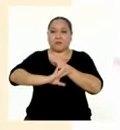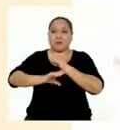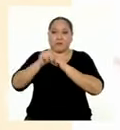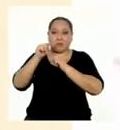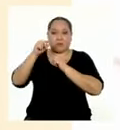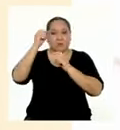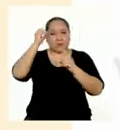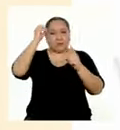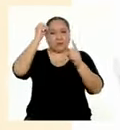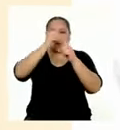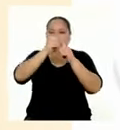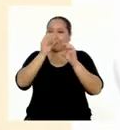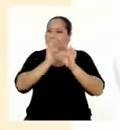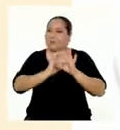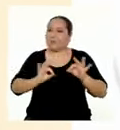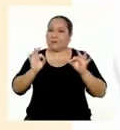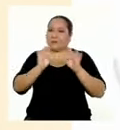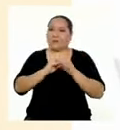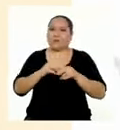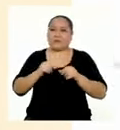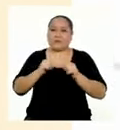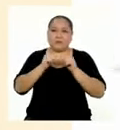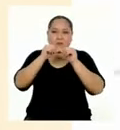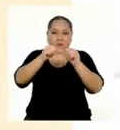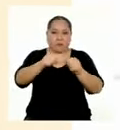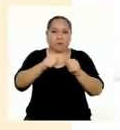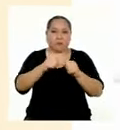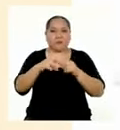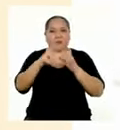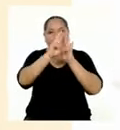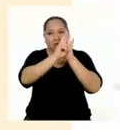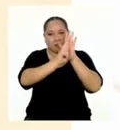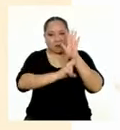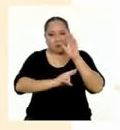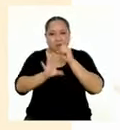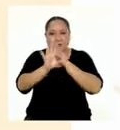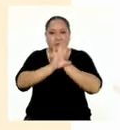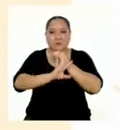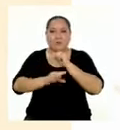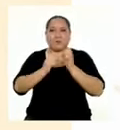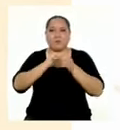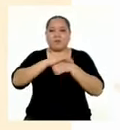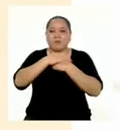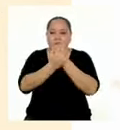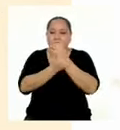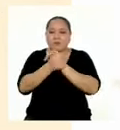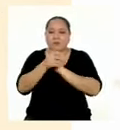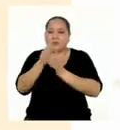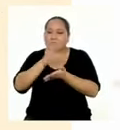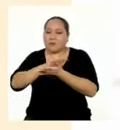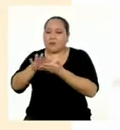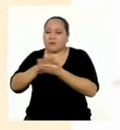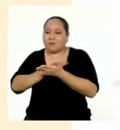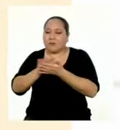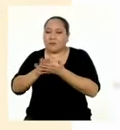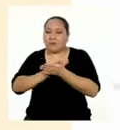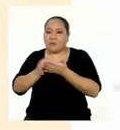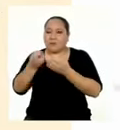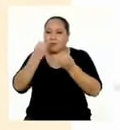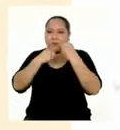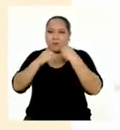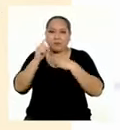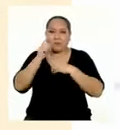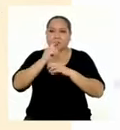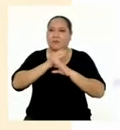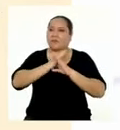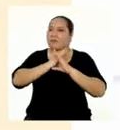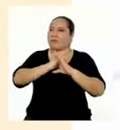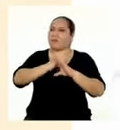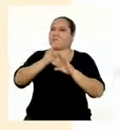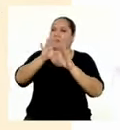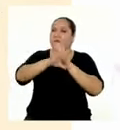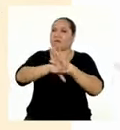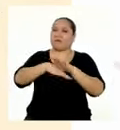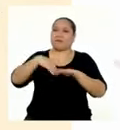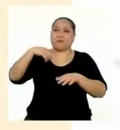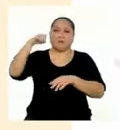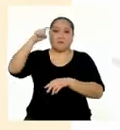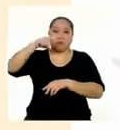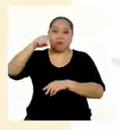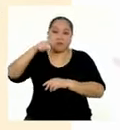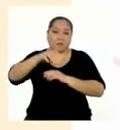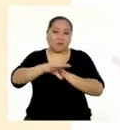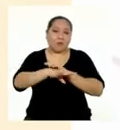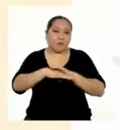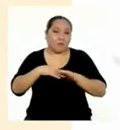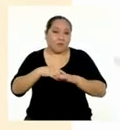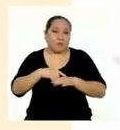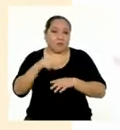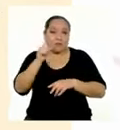Debemos seguir con todos los protocolos de seguridad, lavarnos las manos, desinfectar los alimentos, evitar salir y si necesitamos